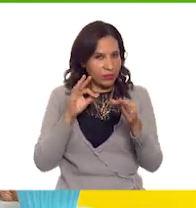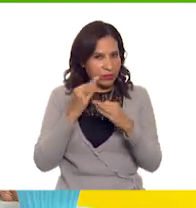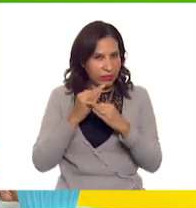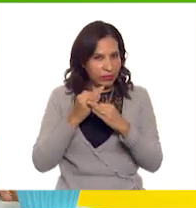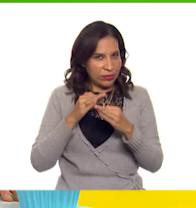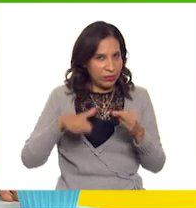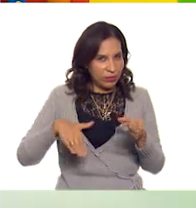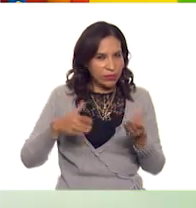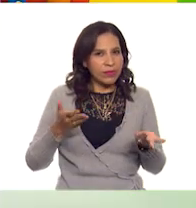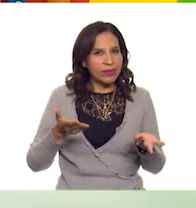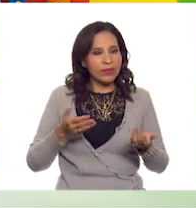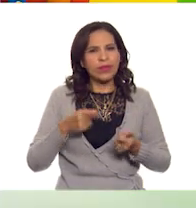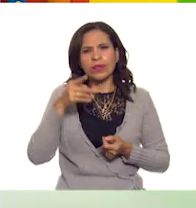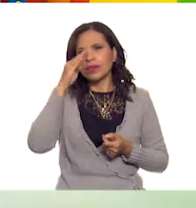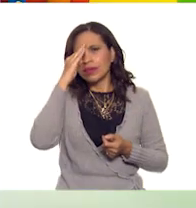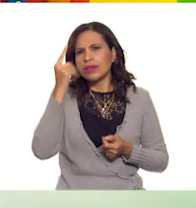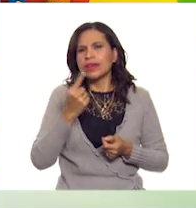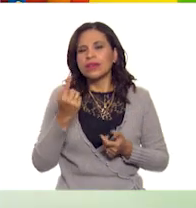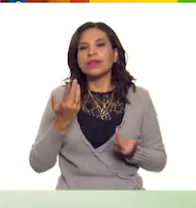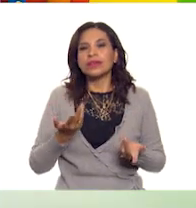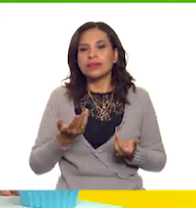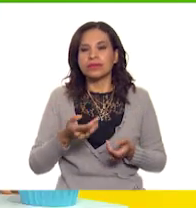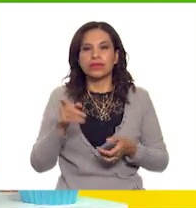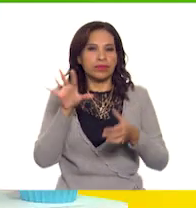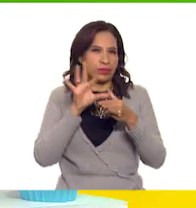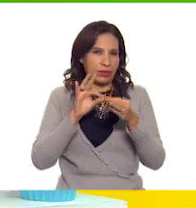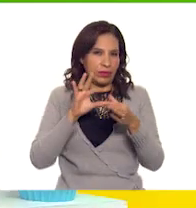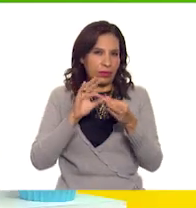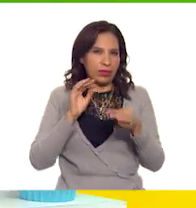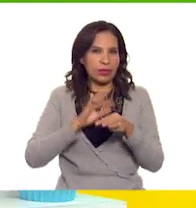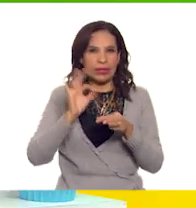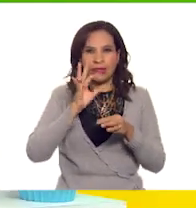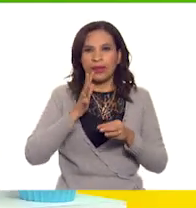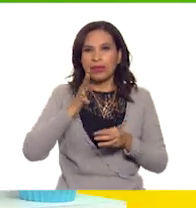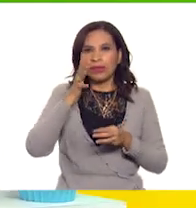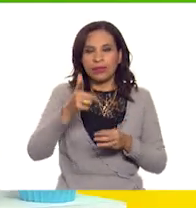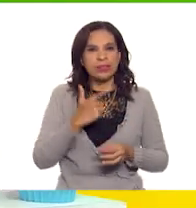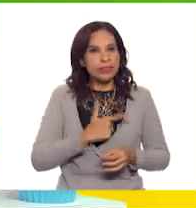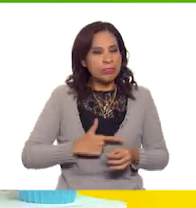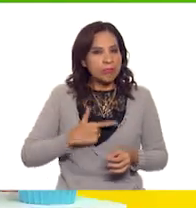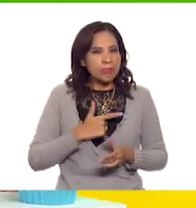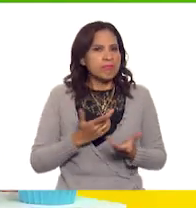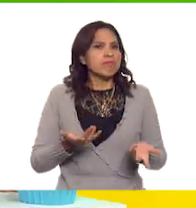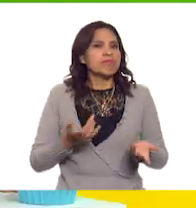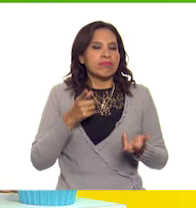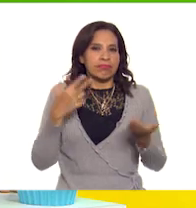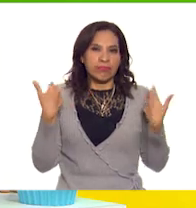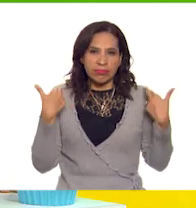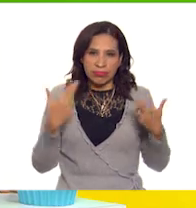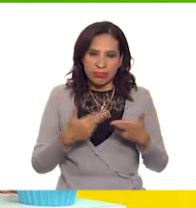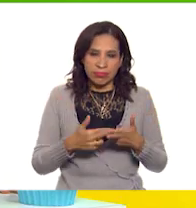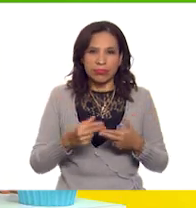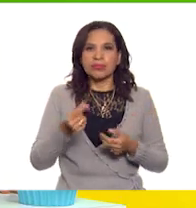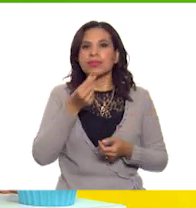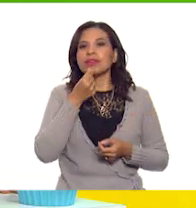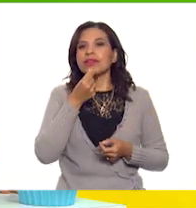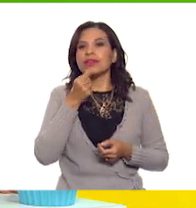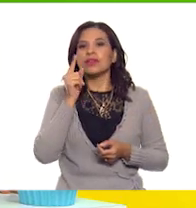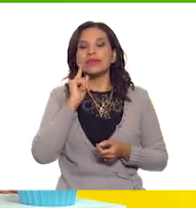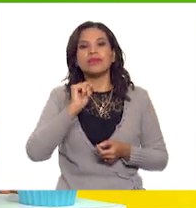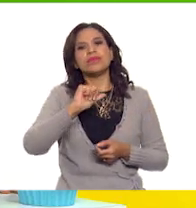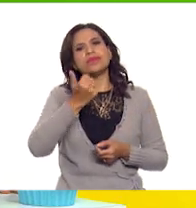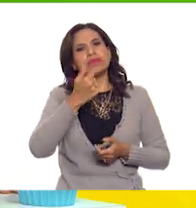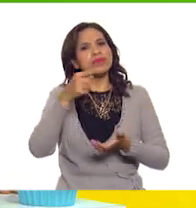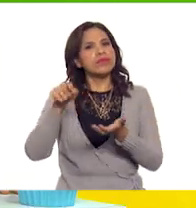comentaste. ¿A qué te refieres? Pues comentaste que más adelante te gustaría ser maestra con niñas y niños de